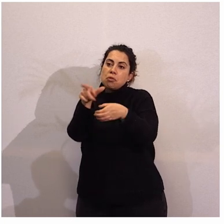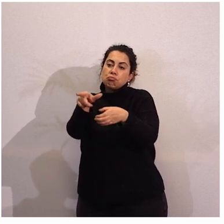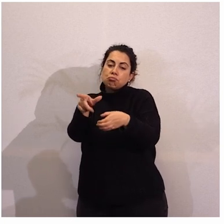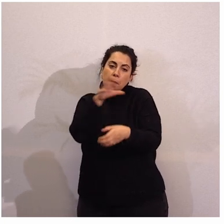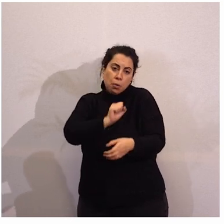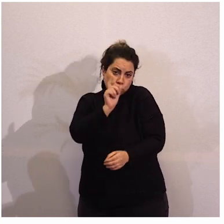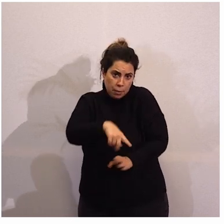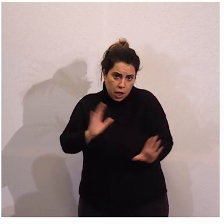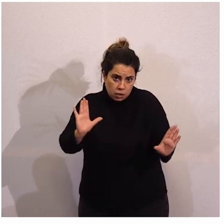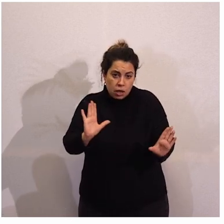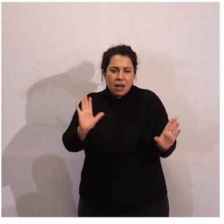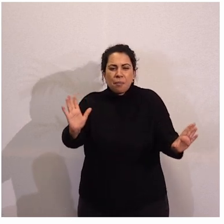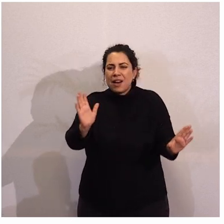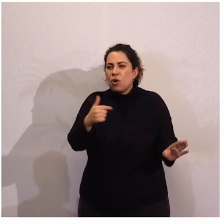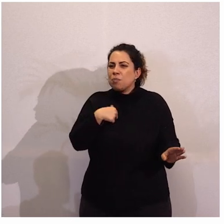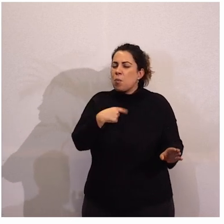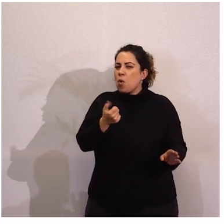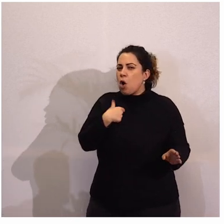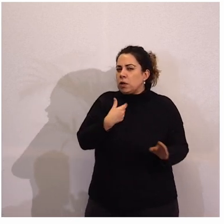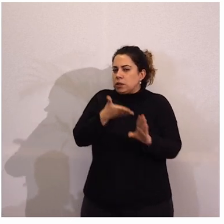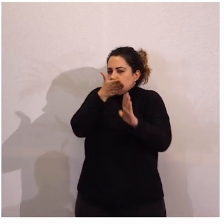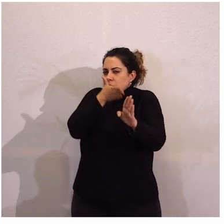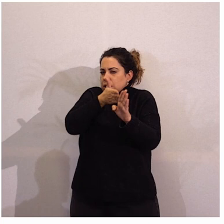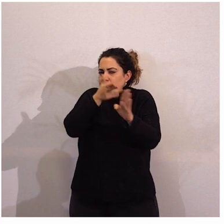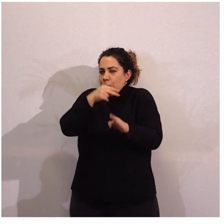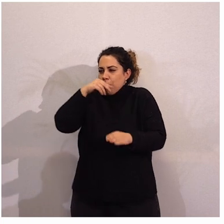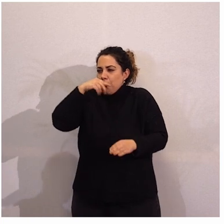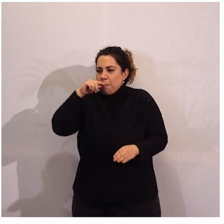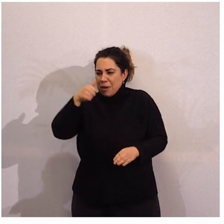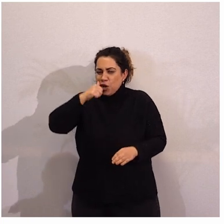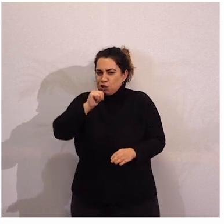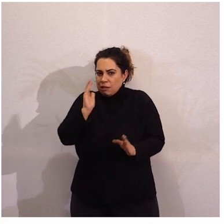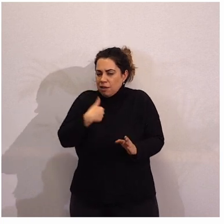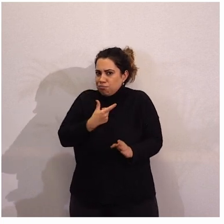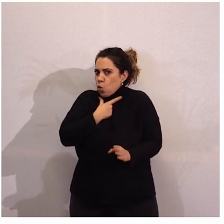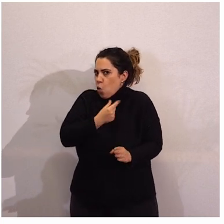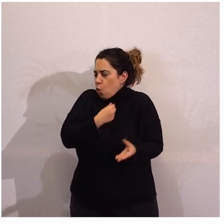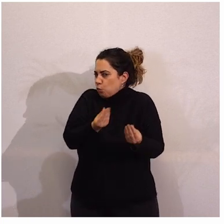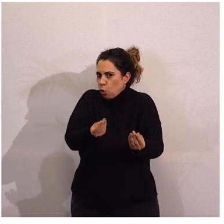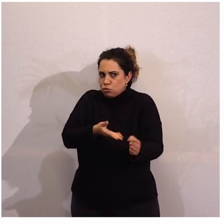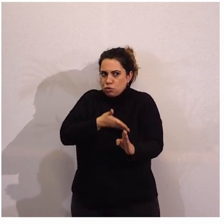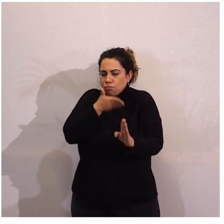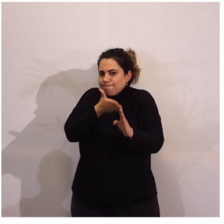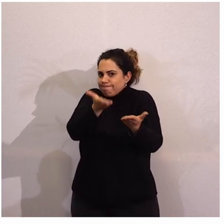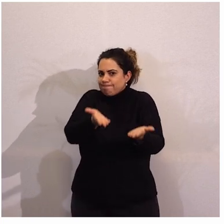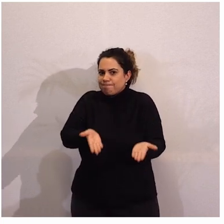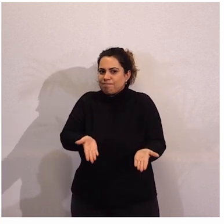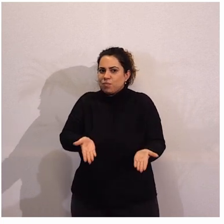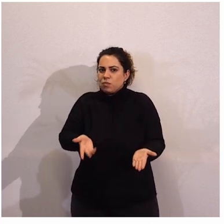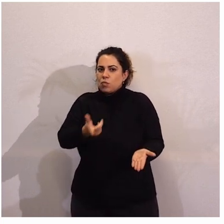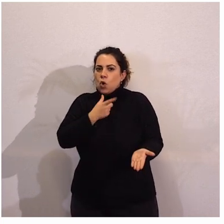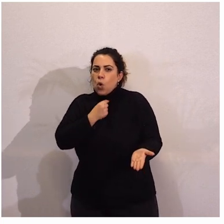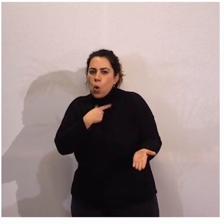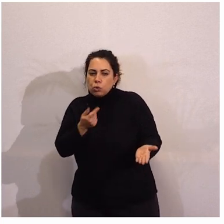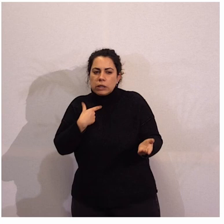estupendo. Lo que pasa es que tengo cierta fijación con Pedro Sánchez. O sea, me gusta Pedro Sánchez, me gusta cómo